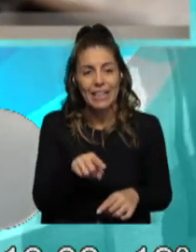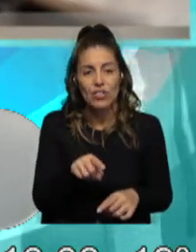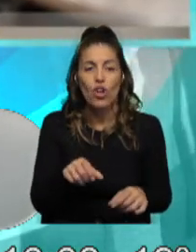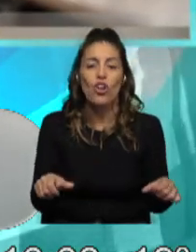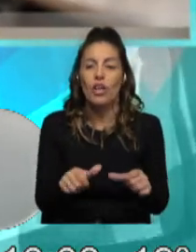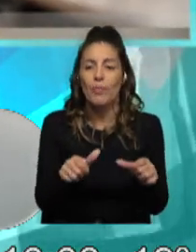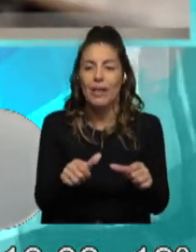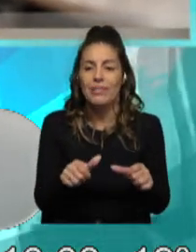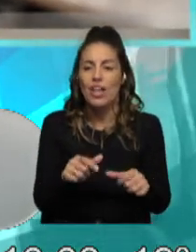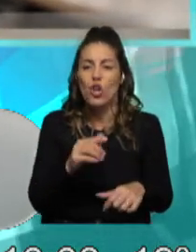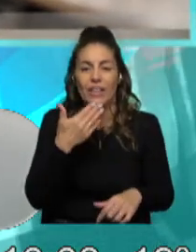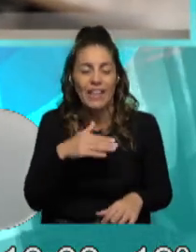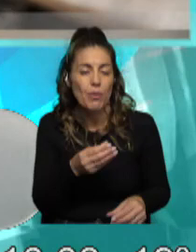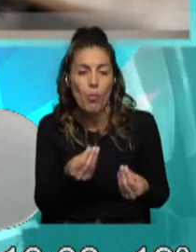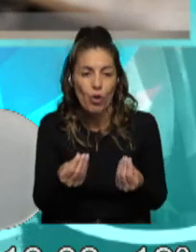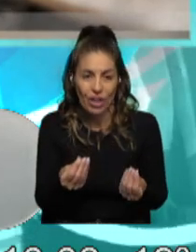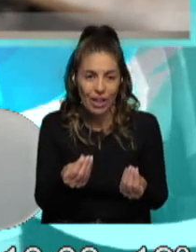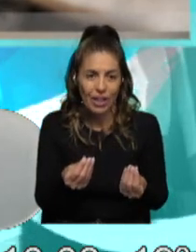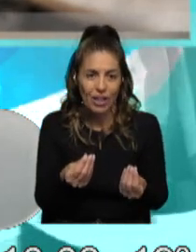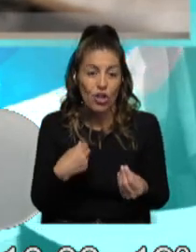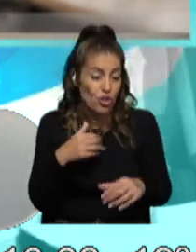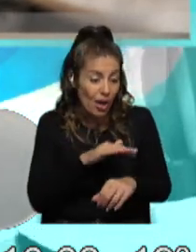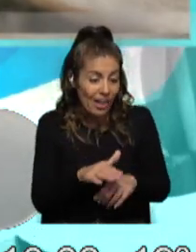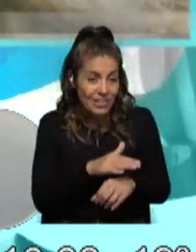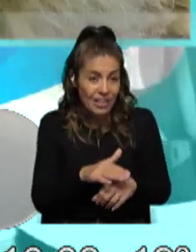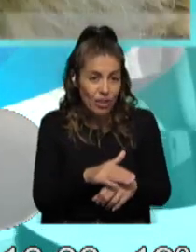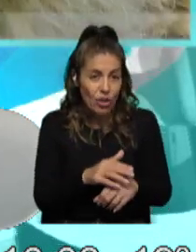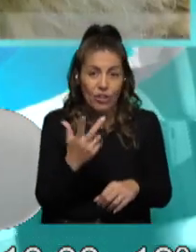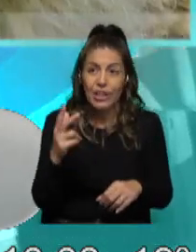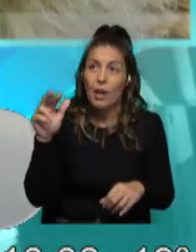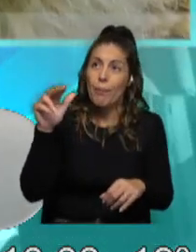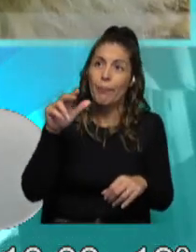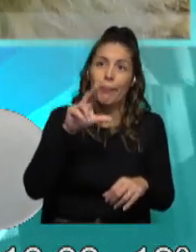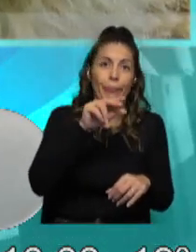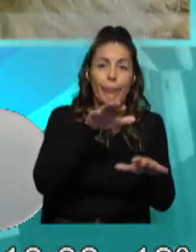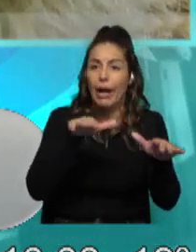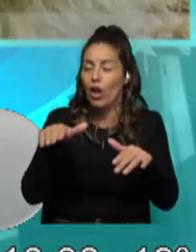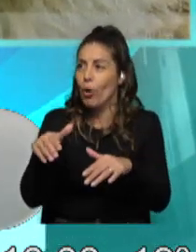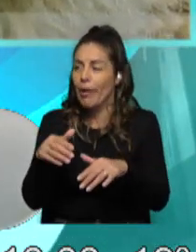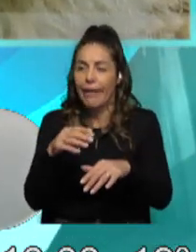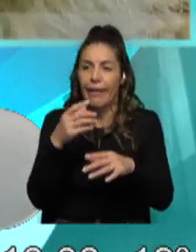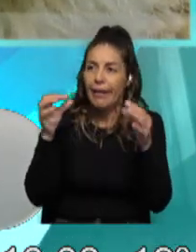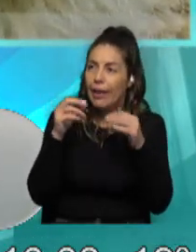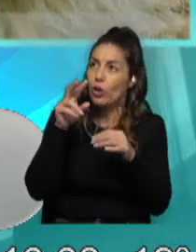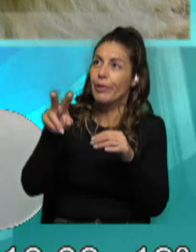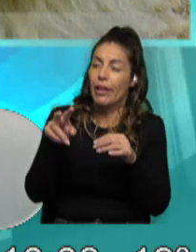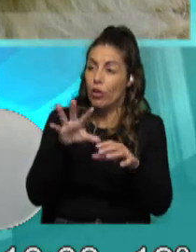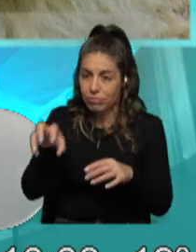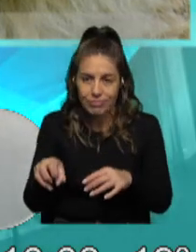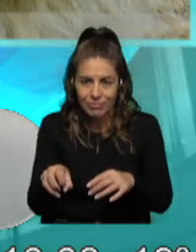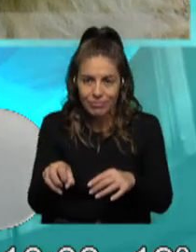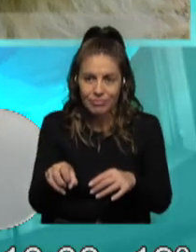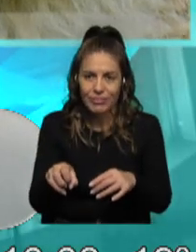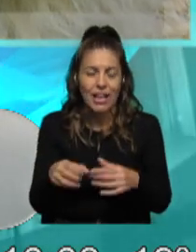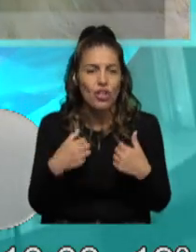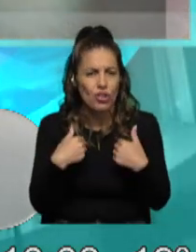a veces es que no entendemos por qué sucede. Yo estoy acariciándolo y pasan tres palomas y el gato estamos mirando para afuera y de buenas a primera me ataca y